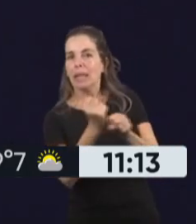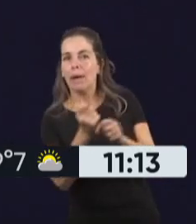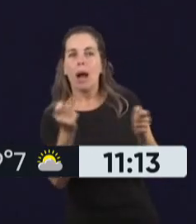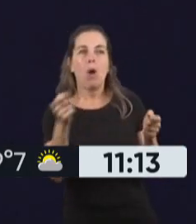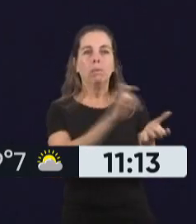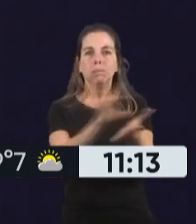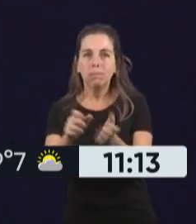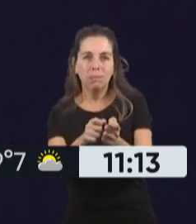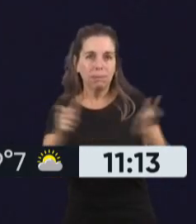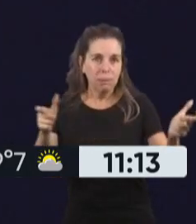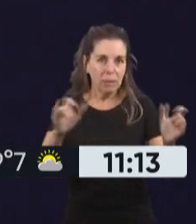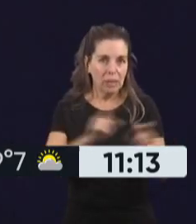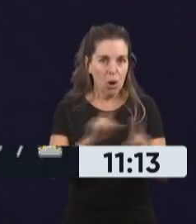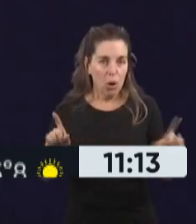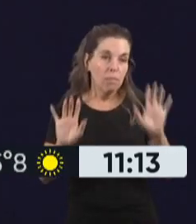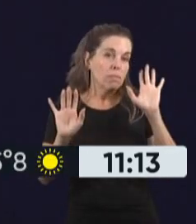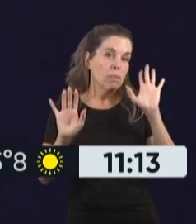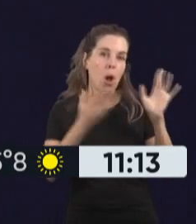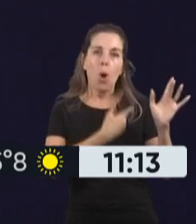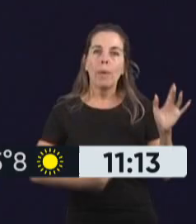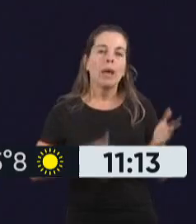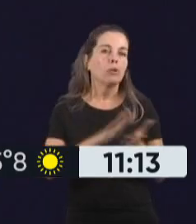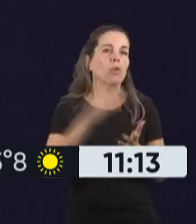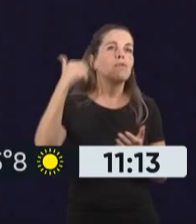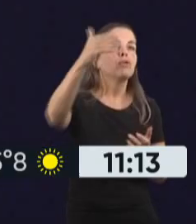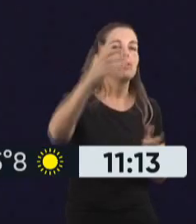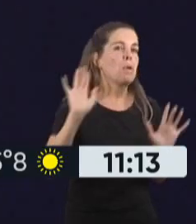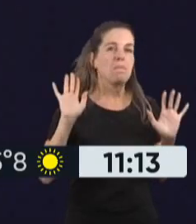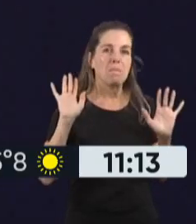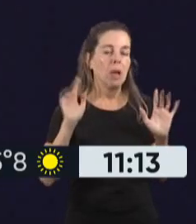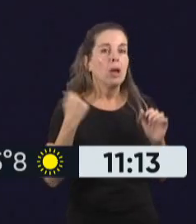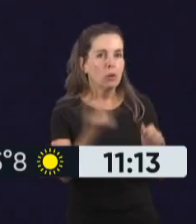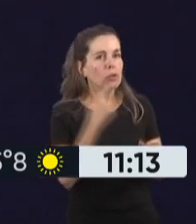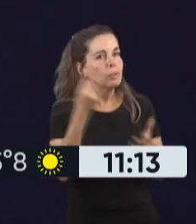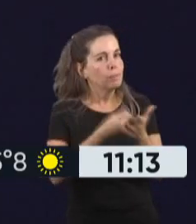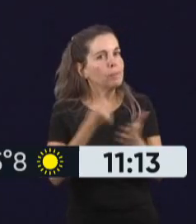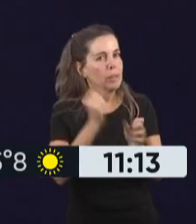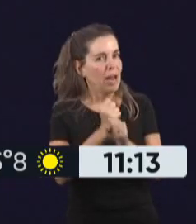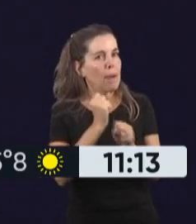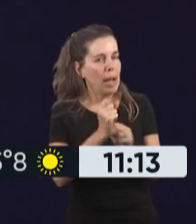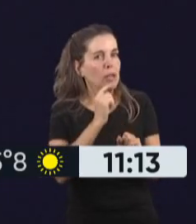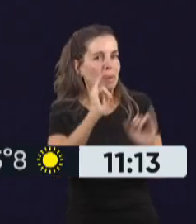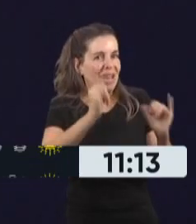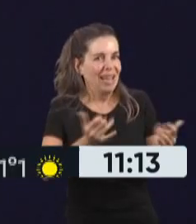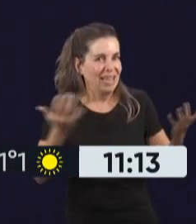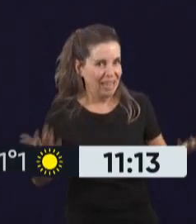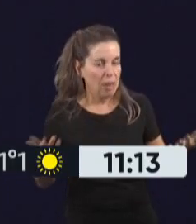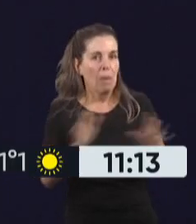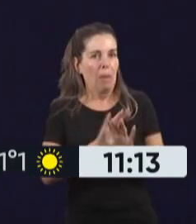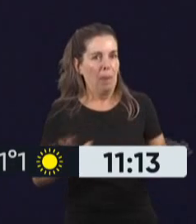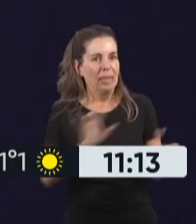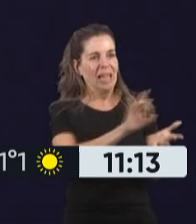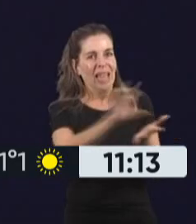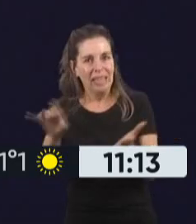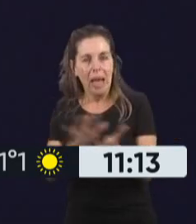el gobierno no se adelanta ni hace futurología. Lo que te digo es que estamos haciendo todo lo posible para que efectivamente el desempleo no